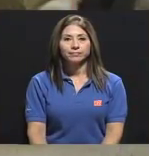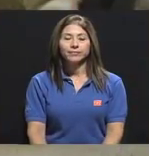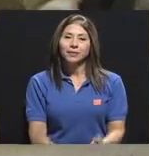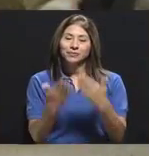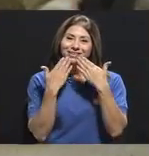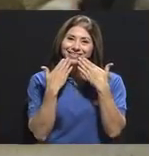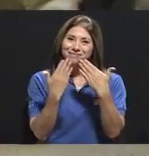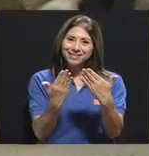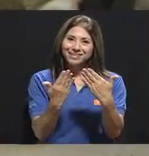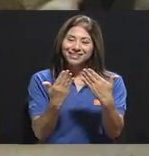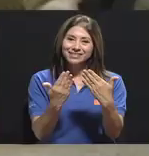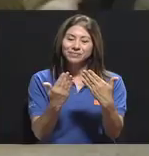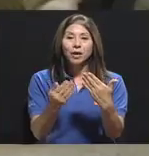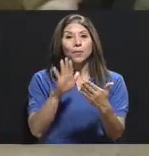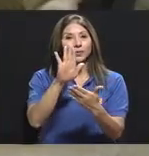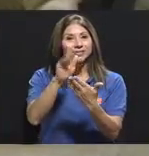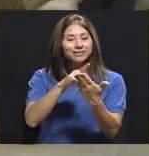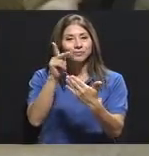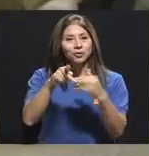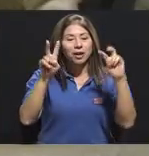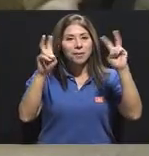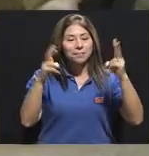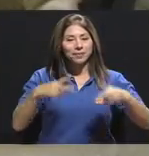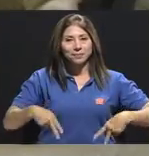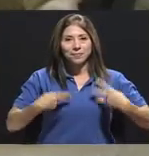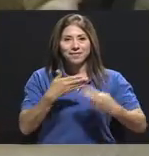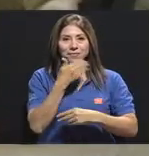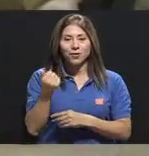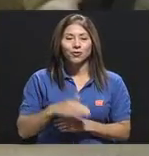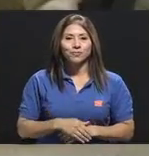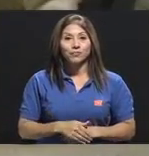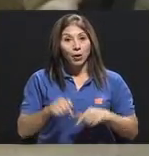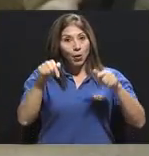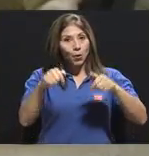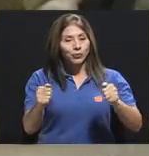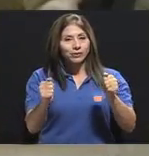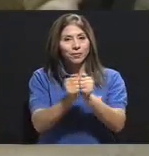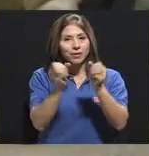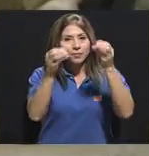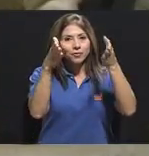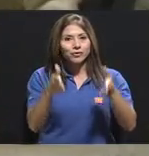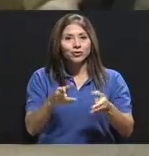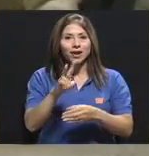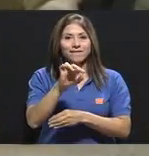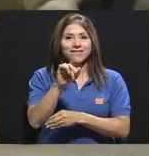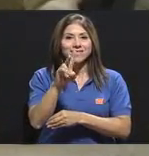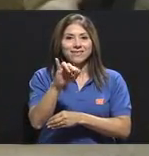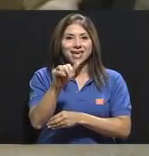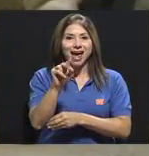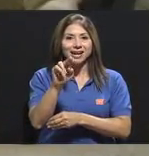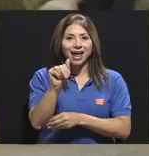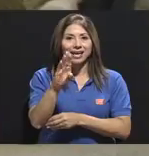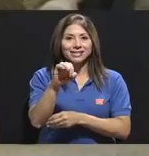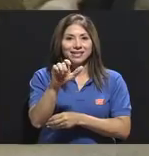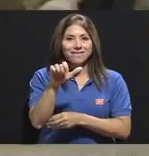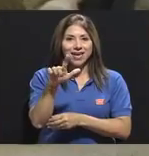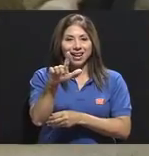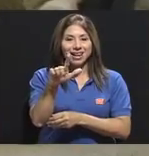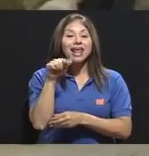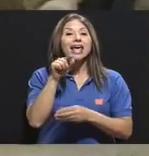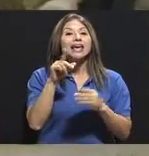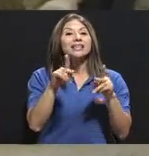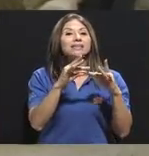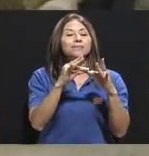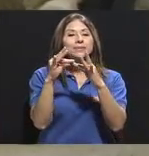Muchísimas gracias por estar en su programa vivir mejor el día de hoy nos acompaña la profesora Viviana Esquivel quien es nutricionista y con quien